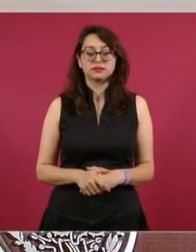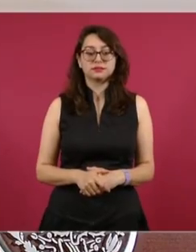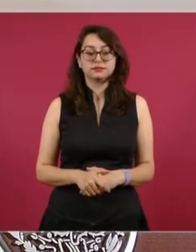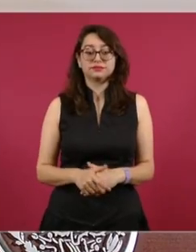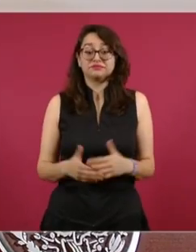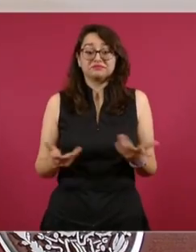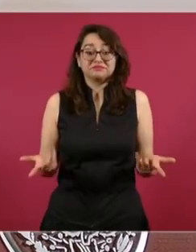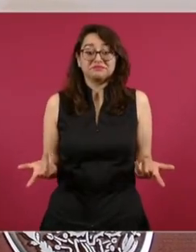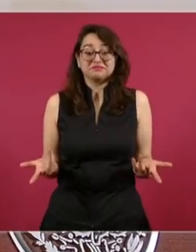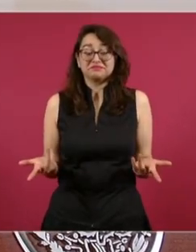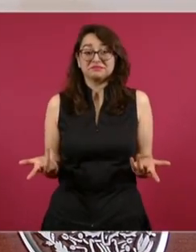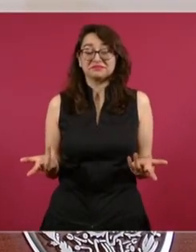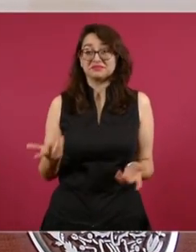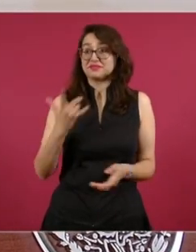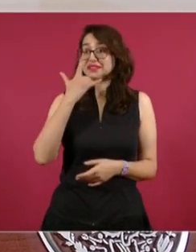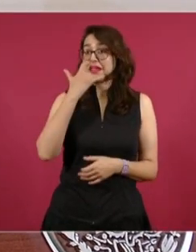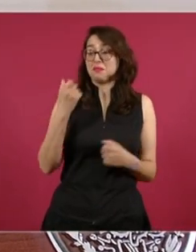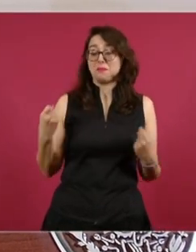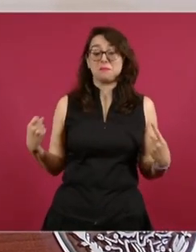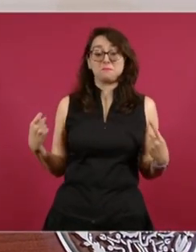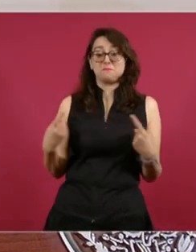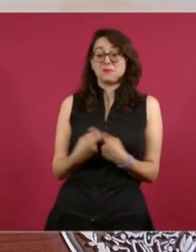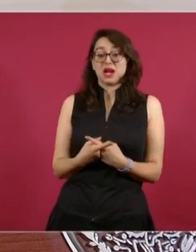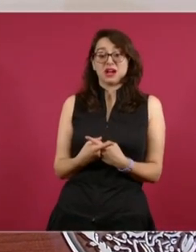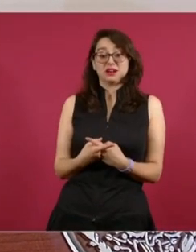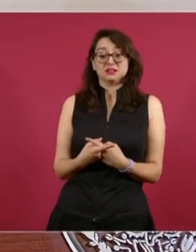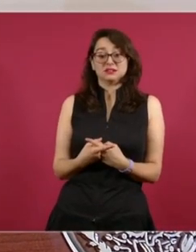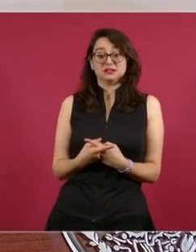Es una paradoja